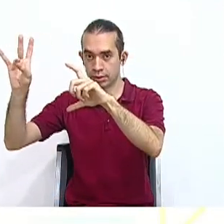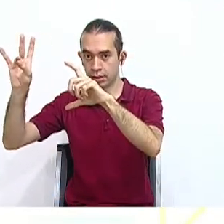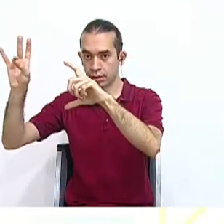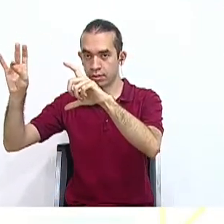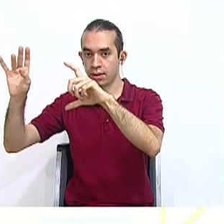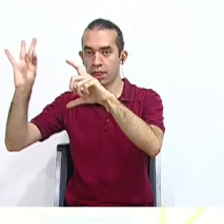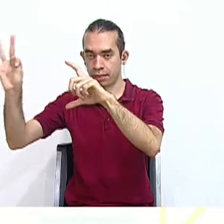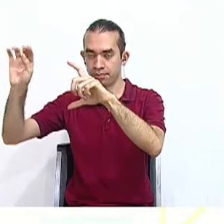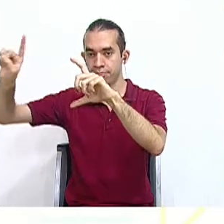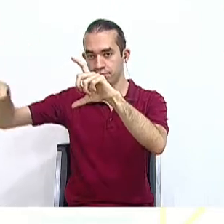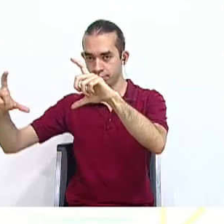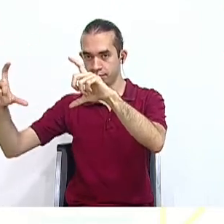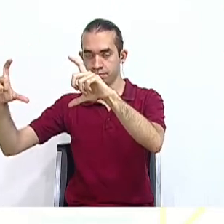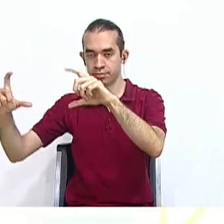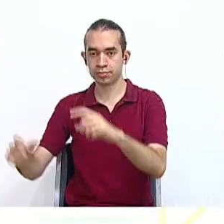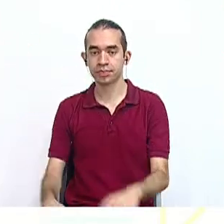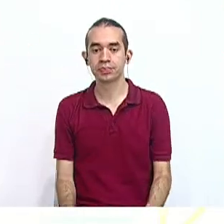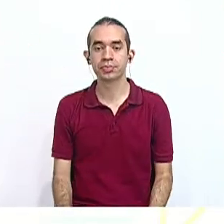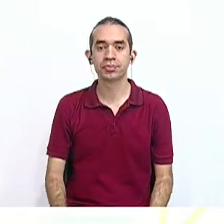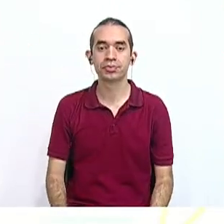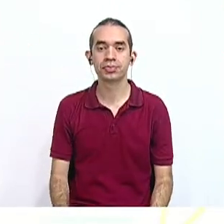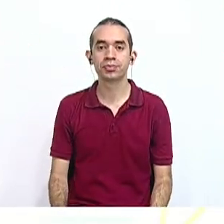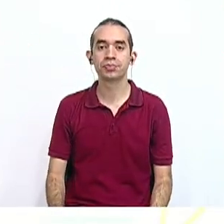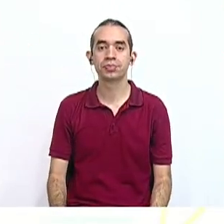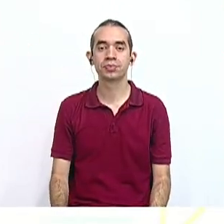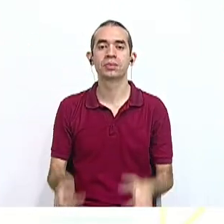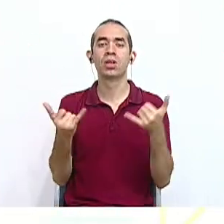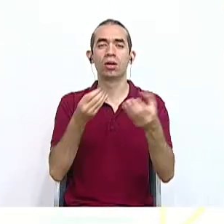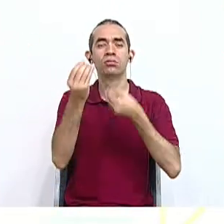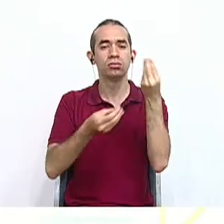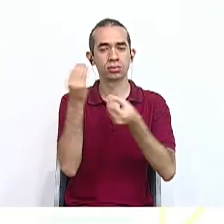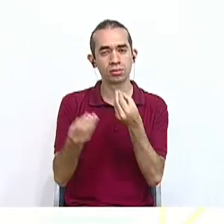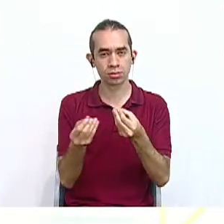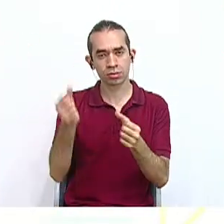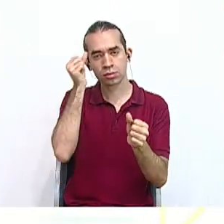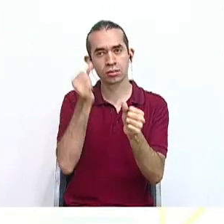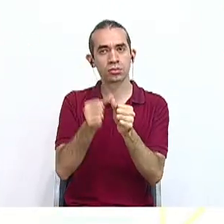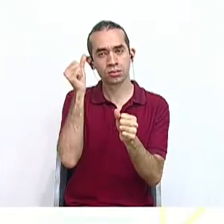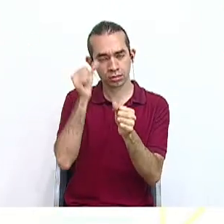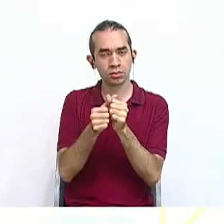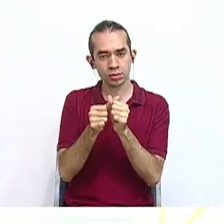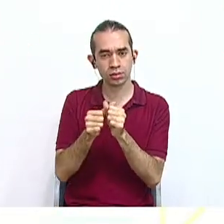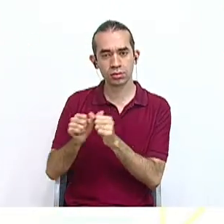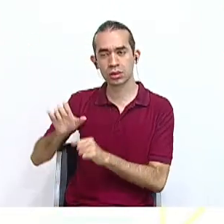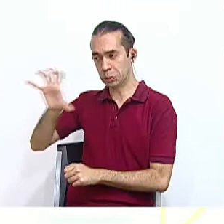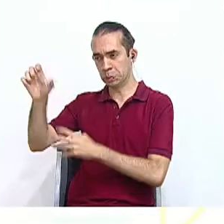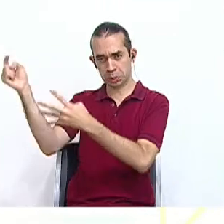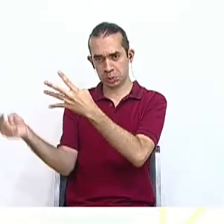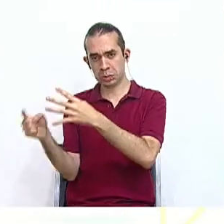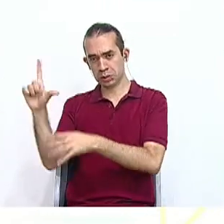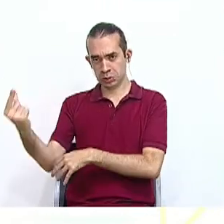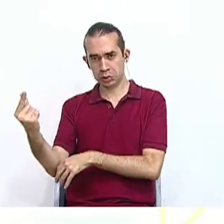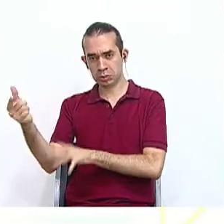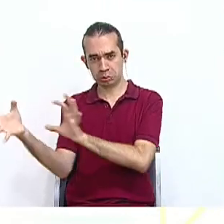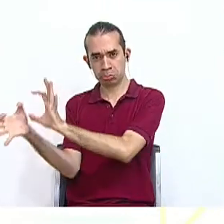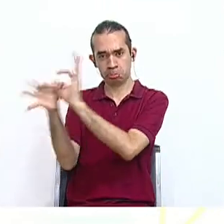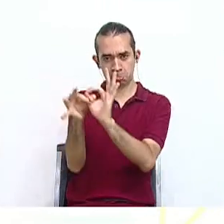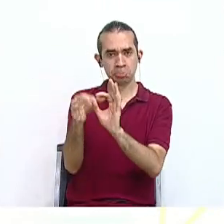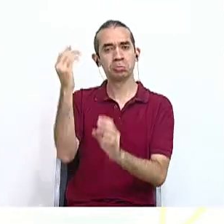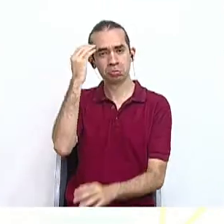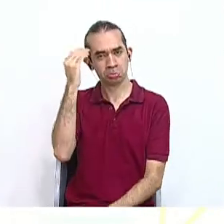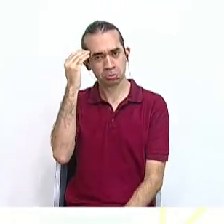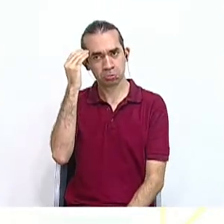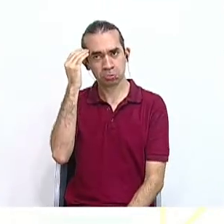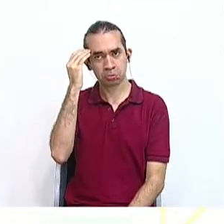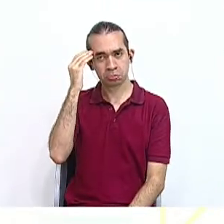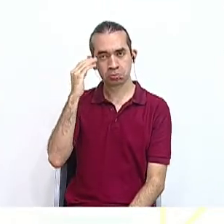0,087t. ¿Qué podemos hacer en este momento? Recordemos una propiedad de logaritmos, que el exponente